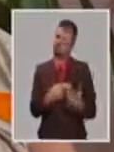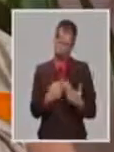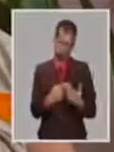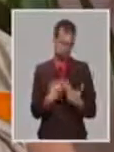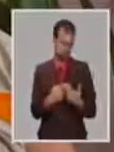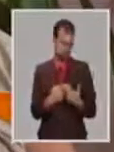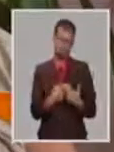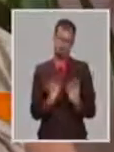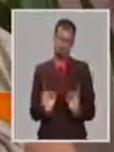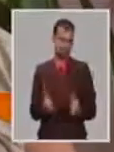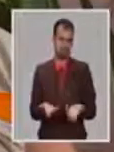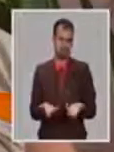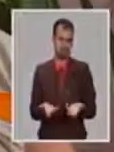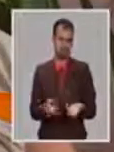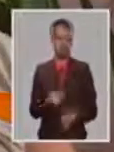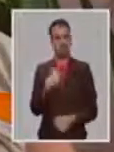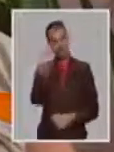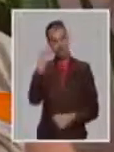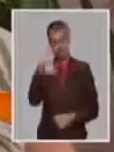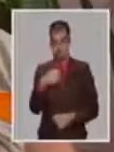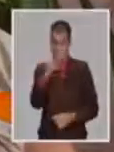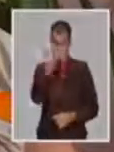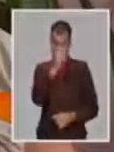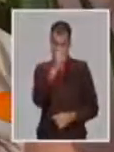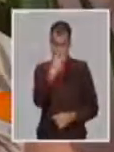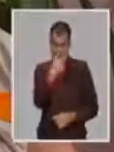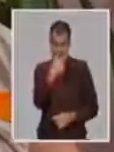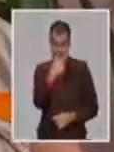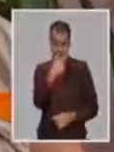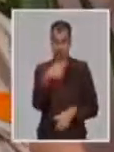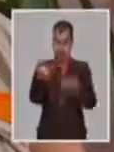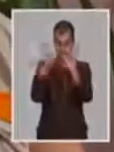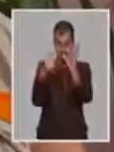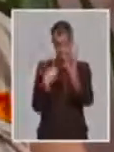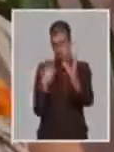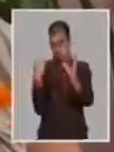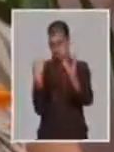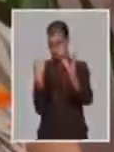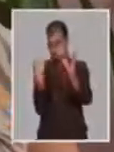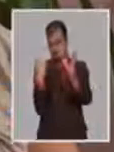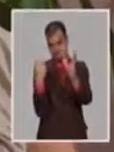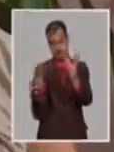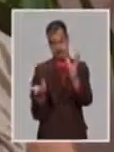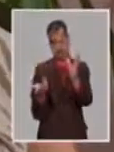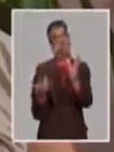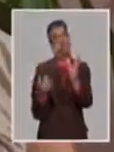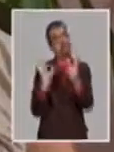porque nosotros somos muy buenos en lo que es la medicina a nivel mundial, y